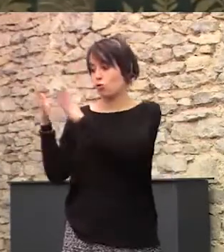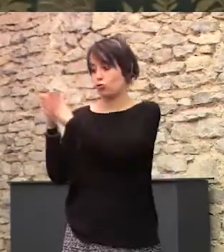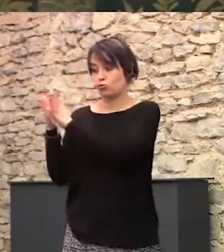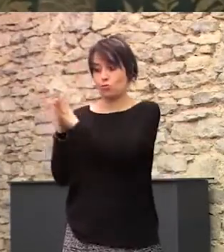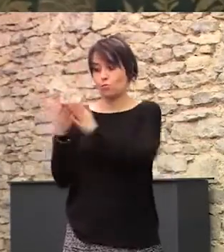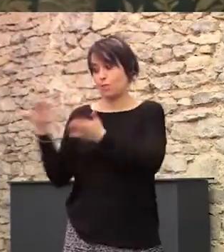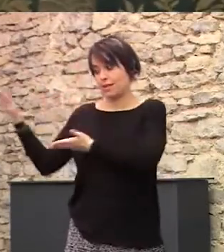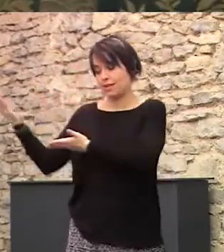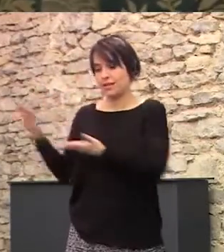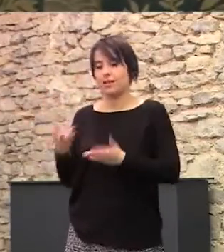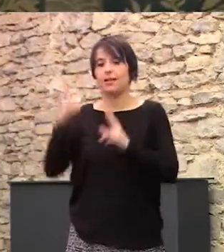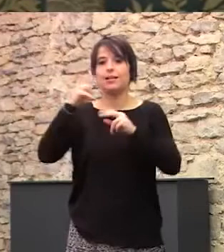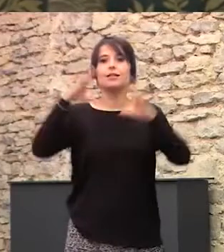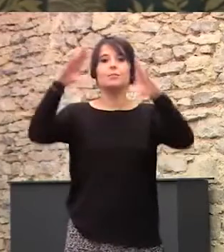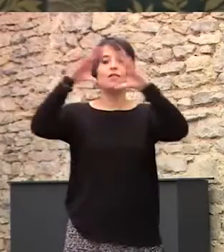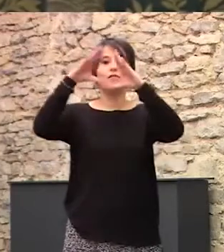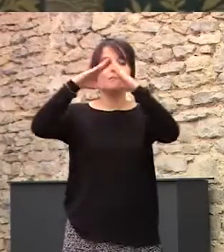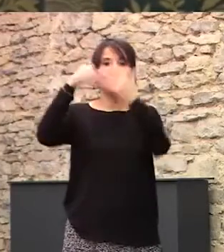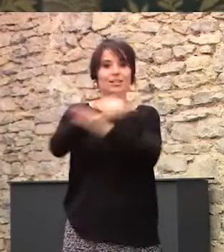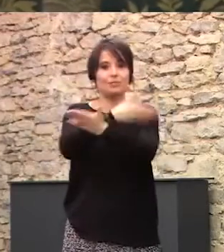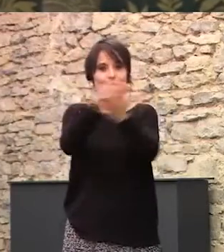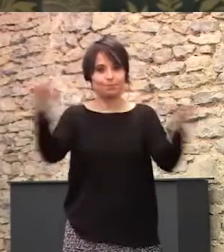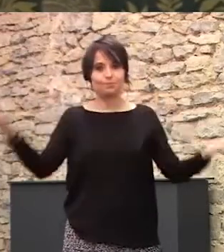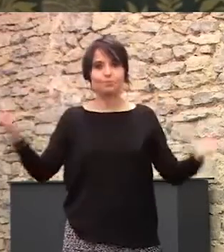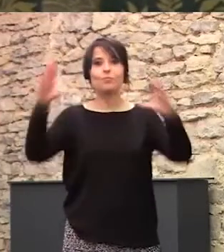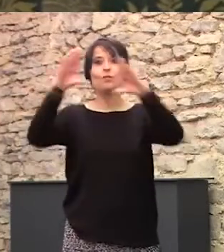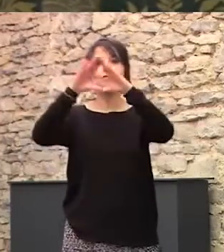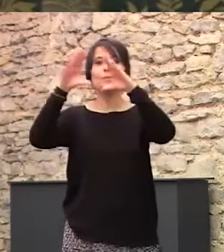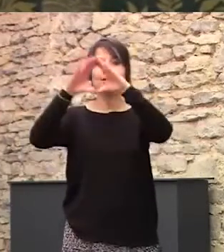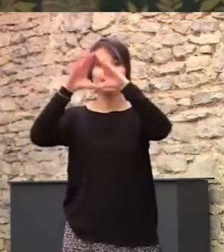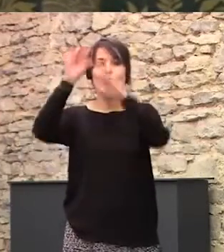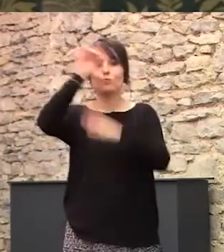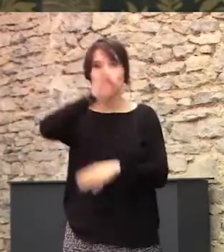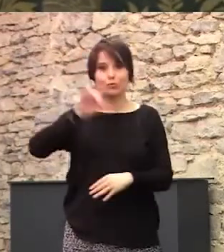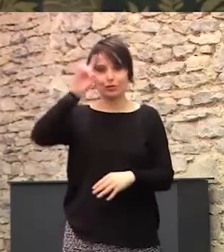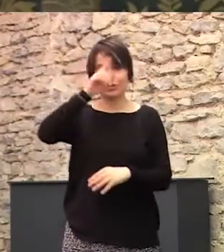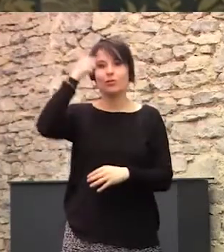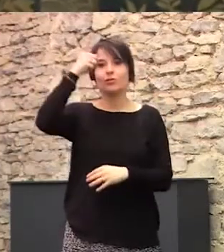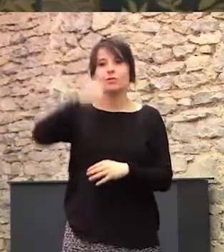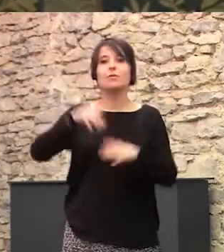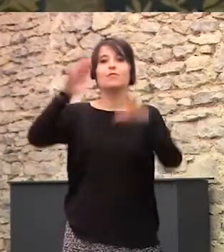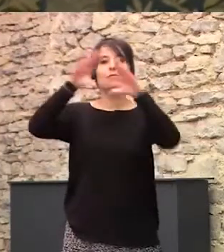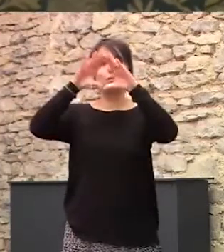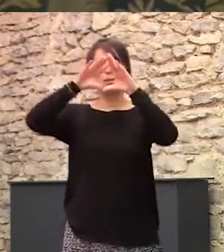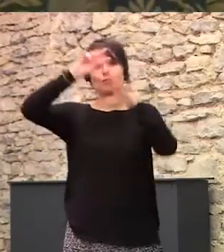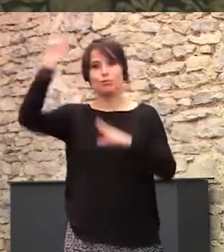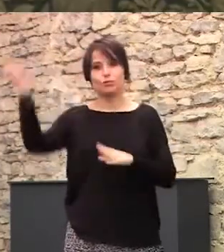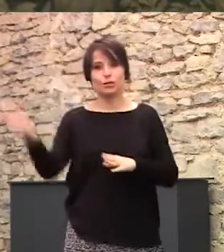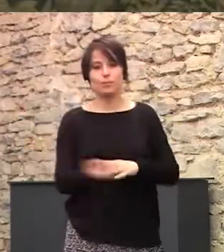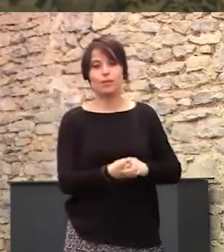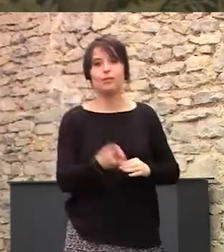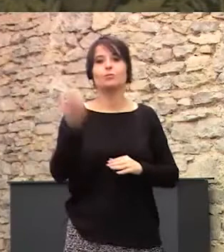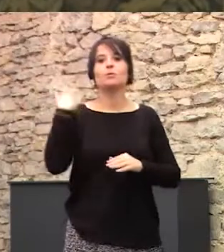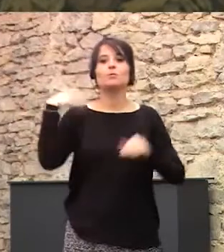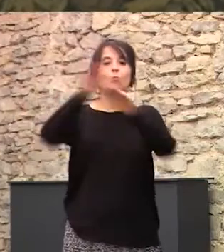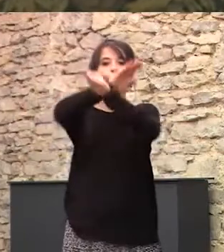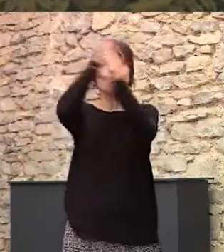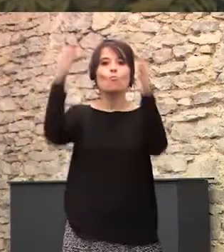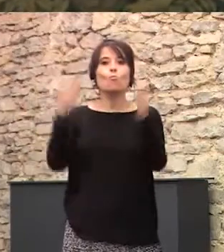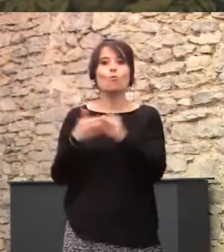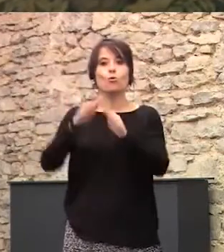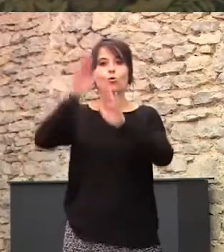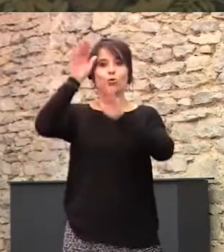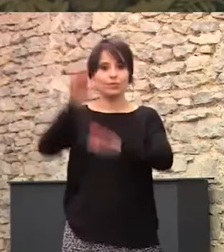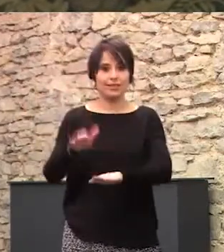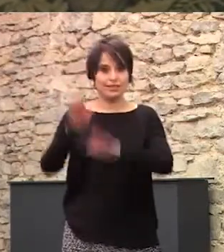presentes sobre feminismos periféricos, feminismos negros y feminismos diversos en el mundo islámico.